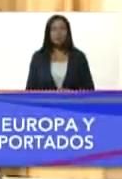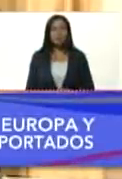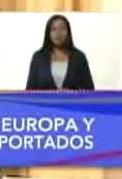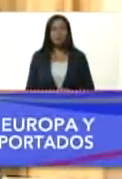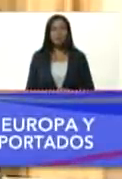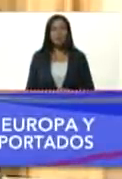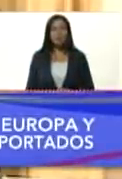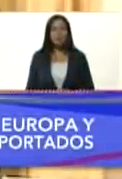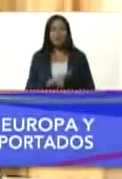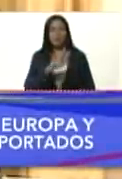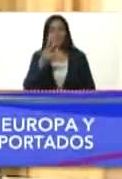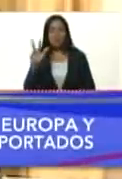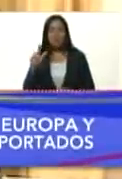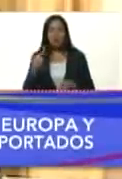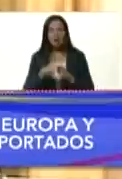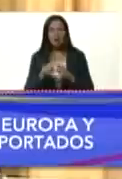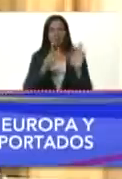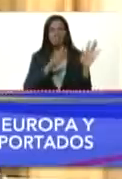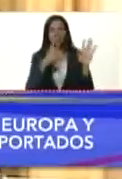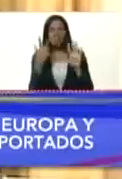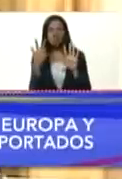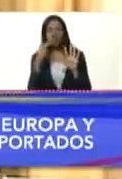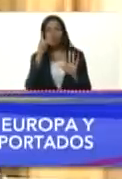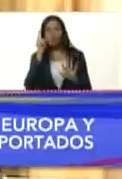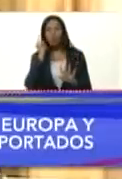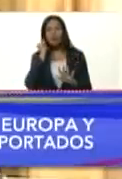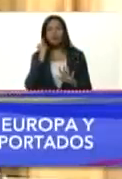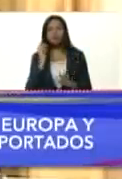De estos 33 casos, 18 son mujeres,